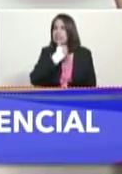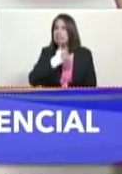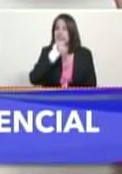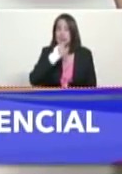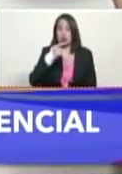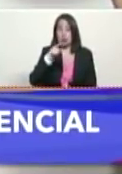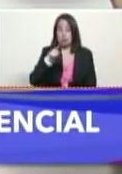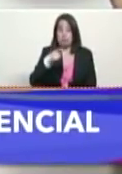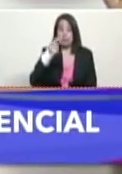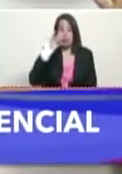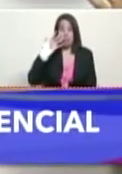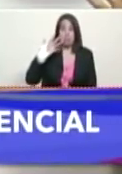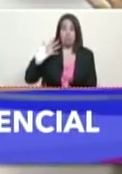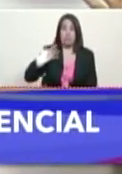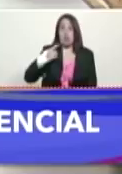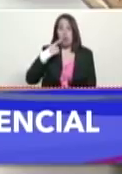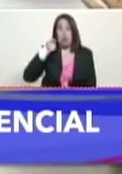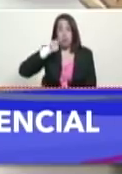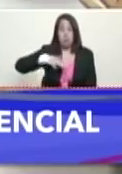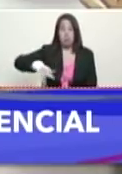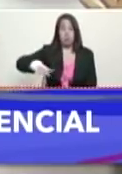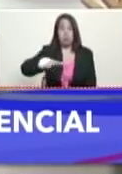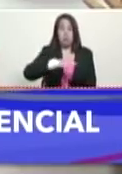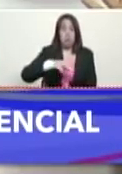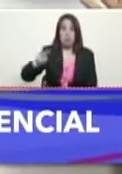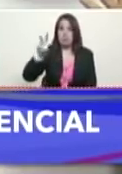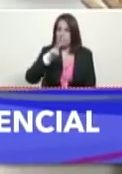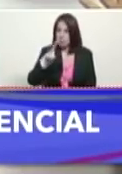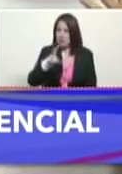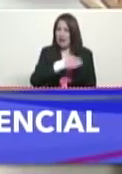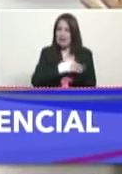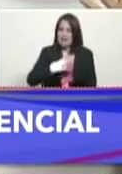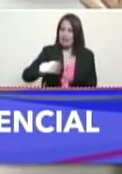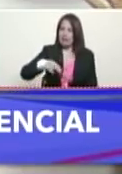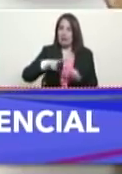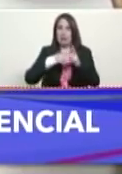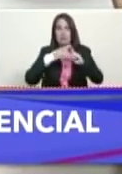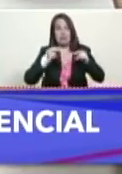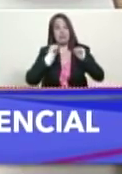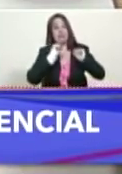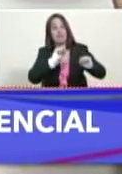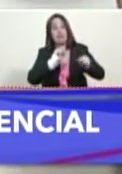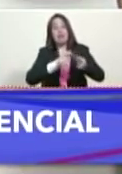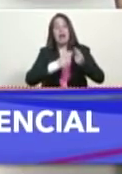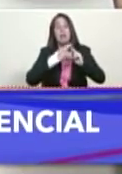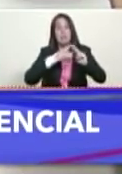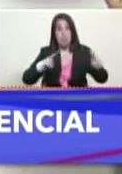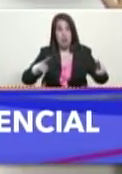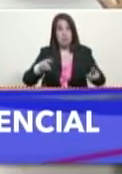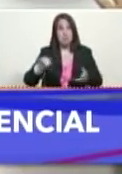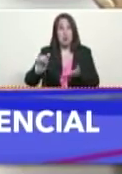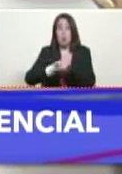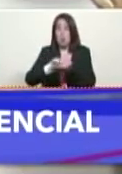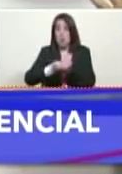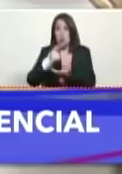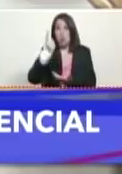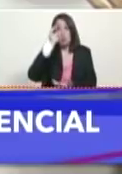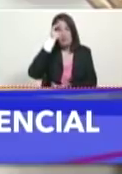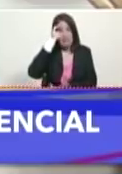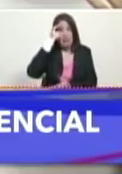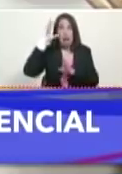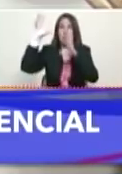pueblo de Venezuela, cómo defiende su derecho a la paz. Impresionante. En Nueva York se fue la luz un día, hace